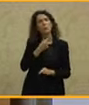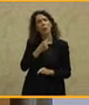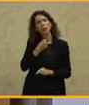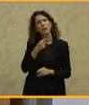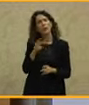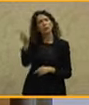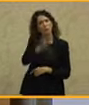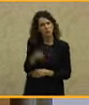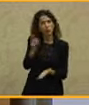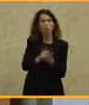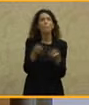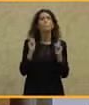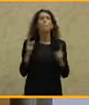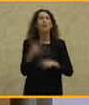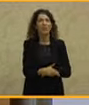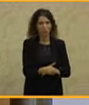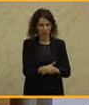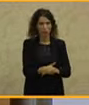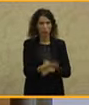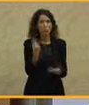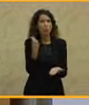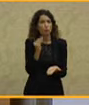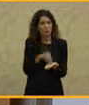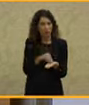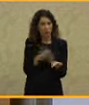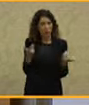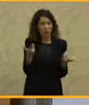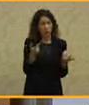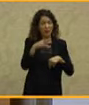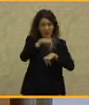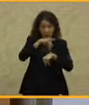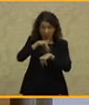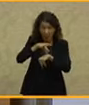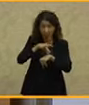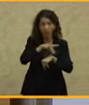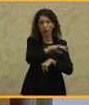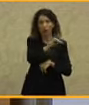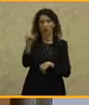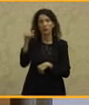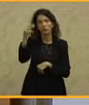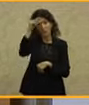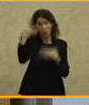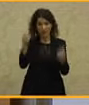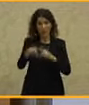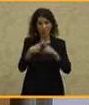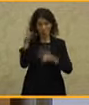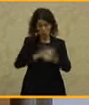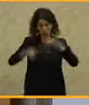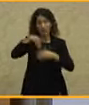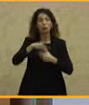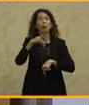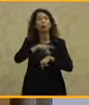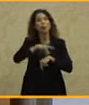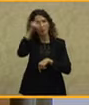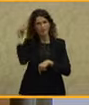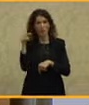gustaría volver a insistir en la prevención. Hay muchas de las patologías de salud mental y de los problemas de salud mental,